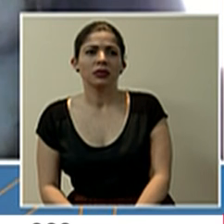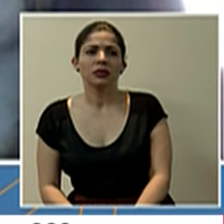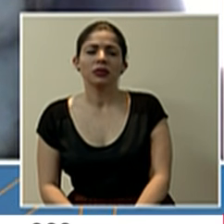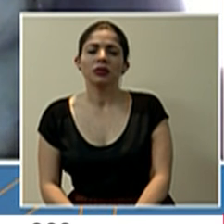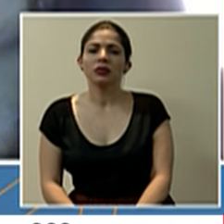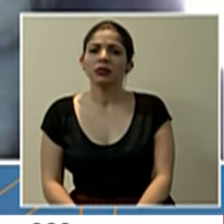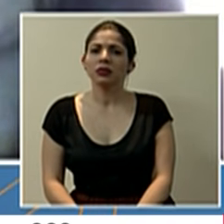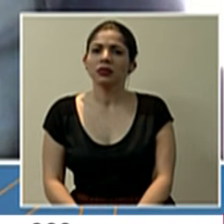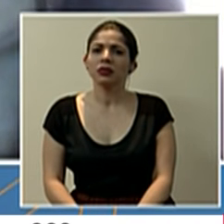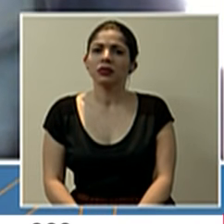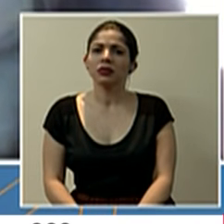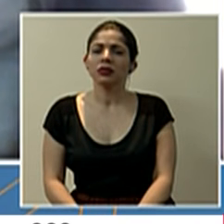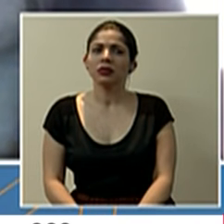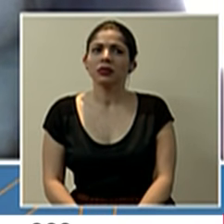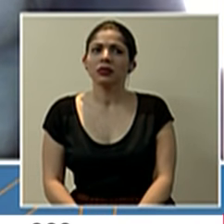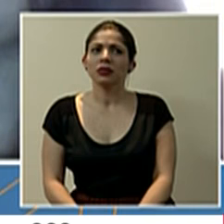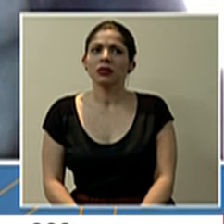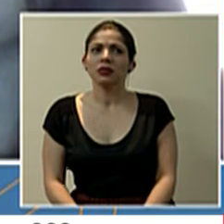del